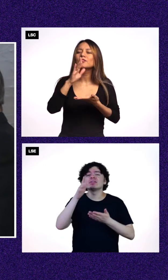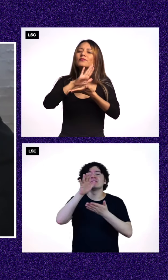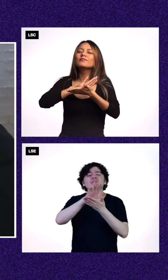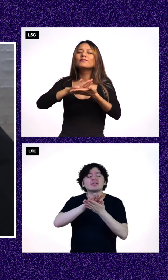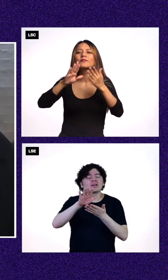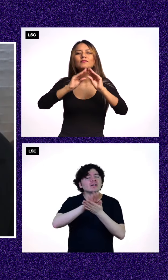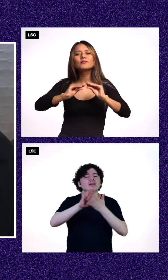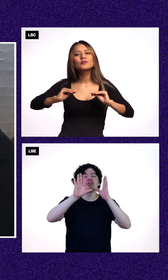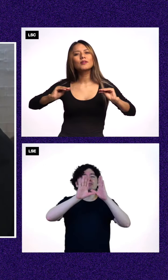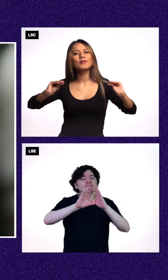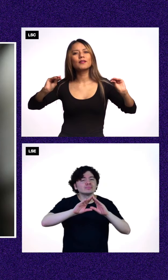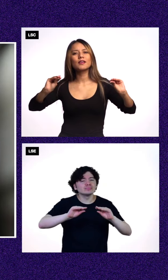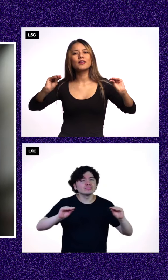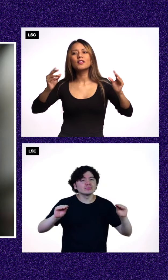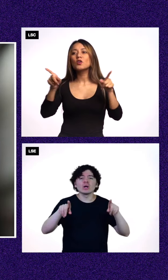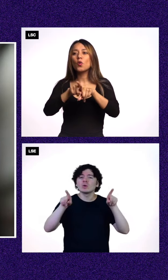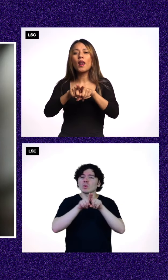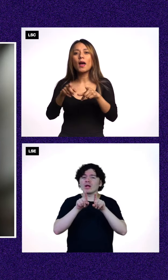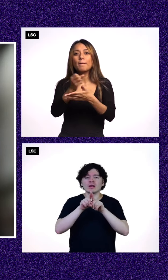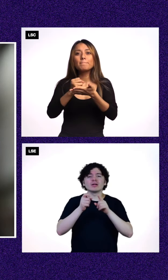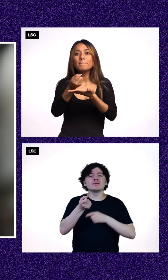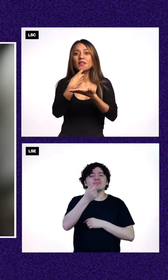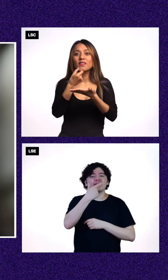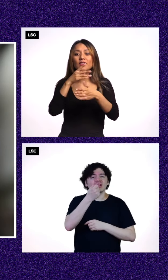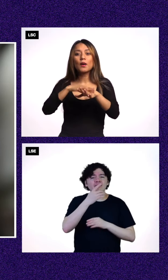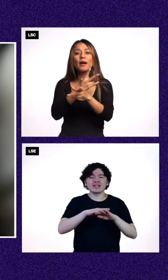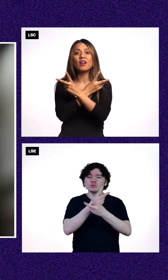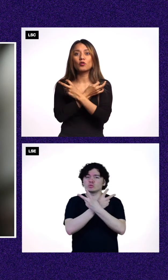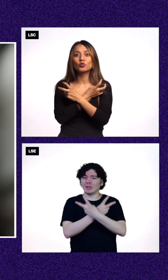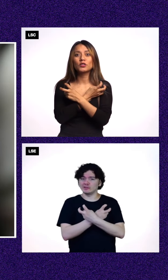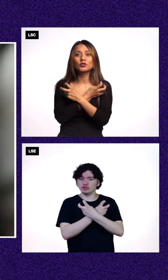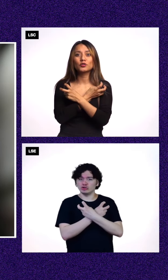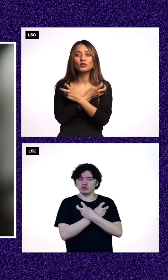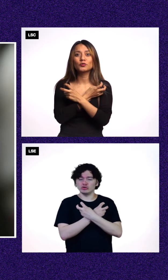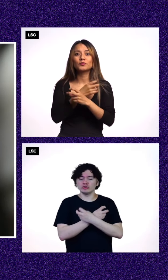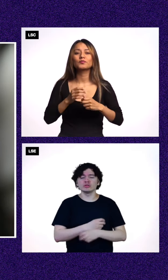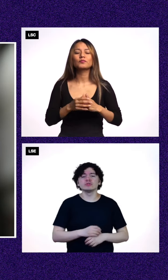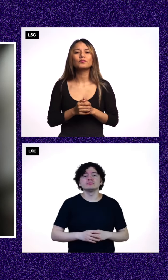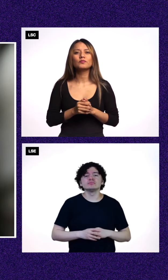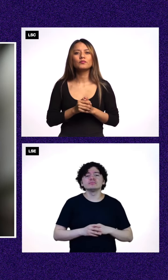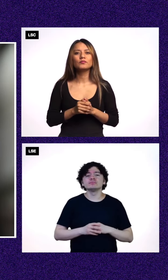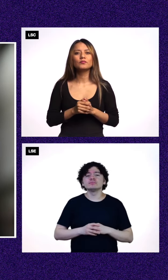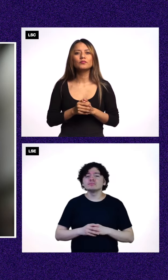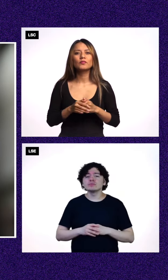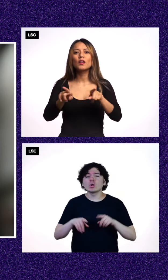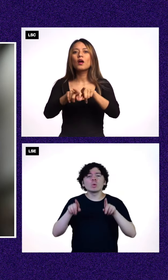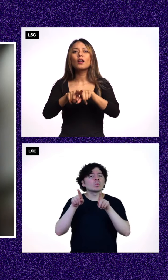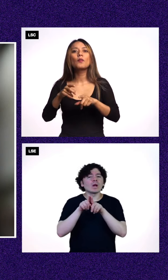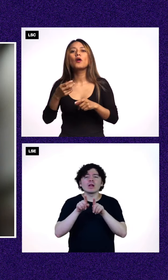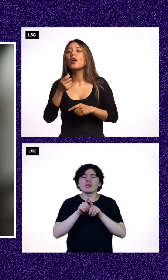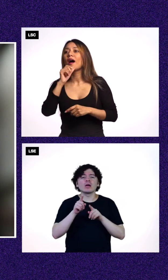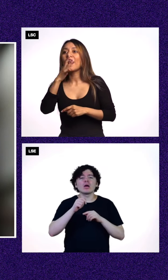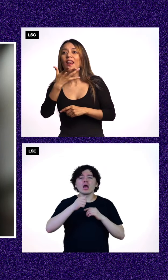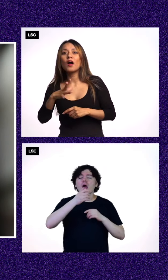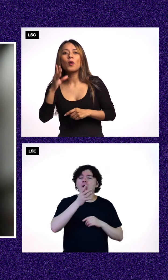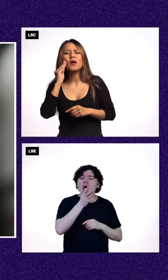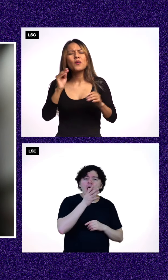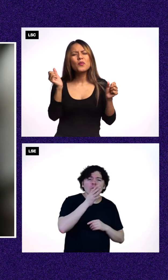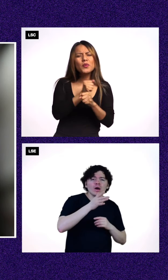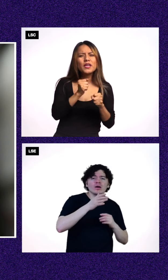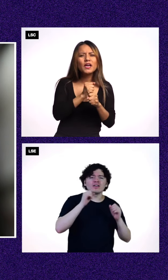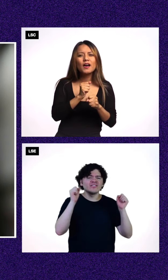para los huesos. Proverbios 25, versículo 25, como el agua fría al alma sedienta, así son las